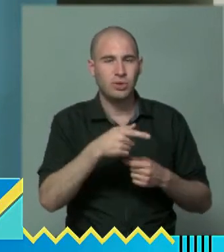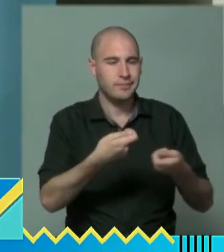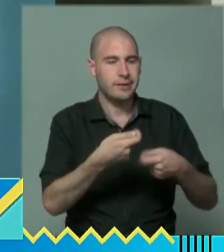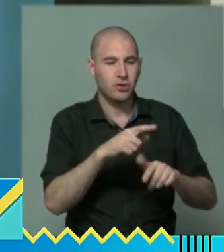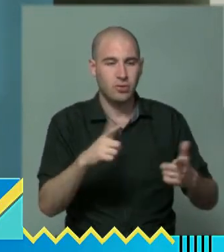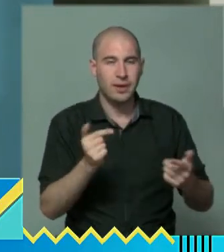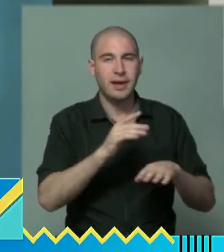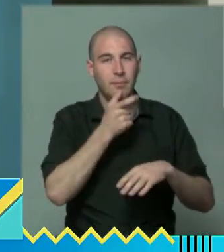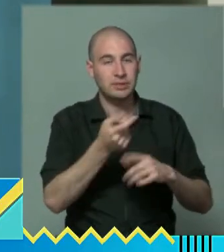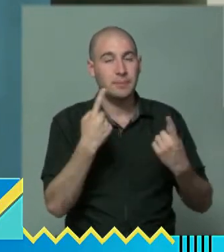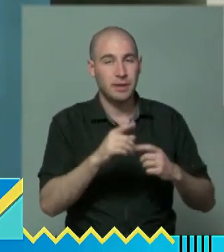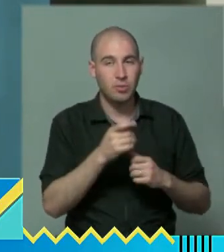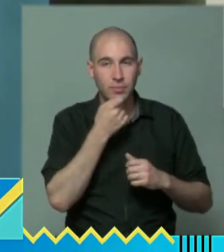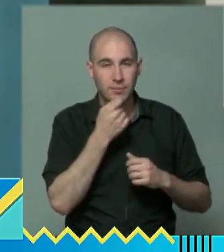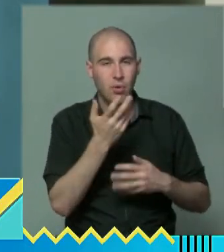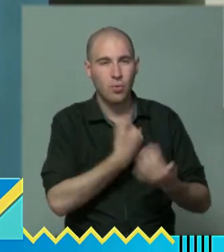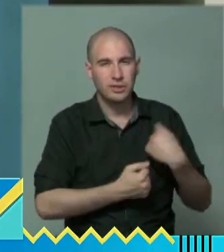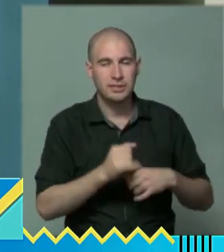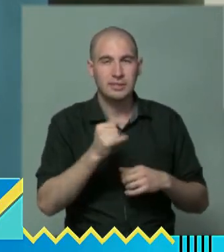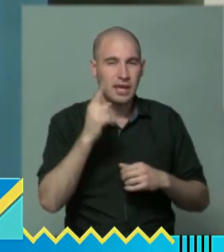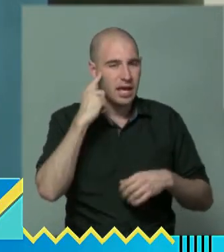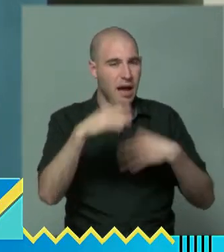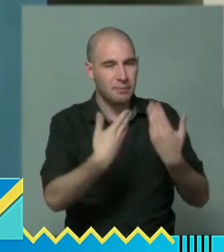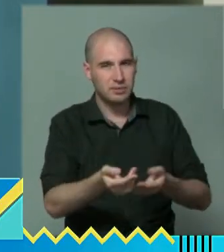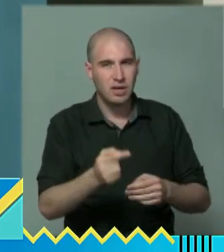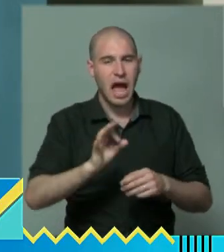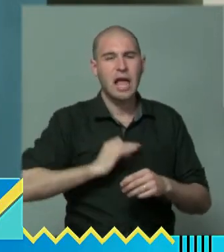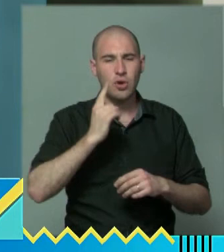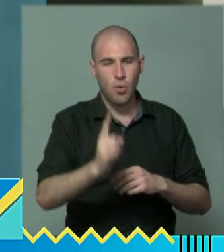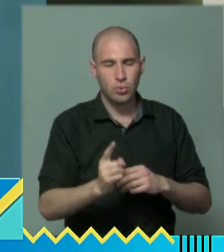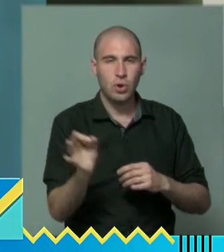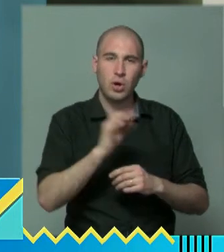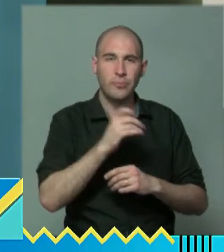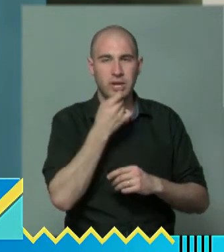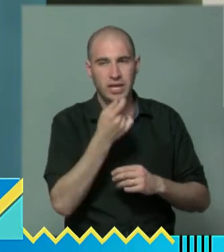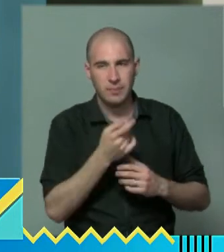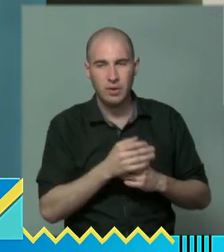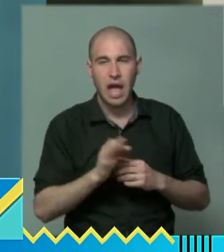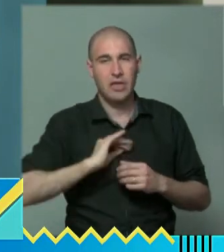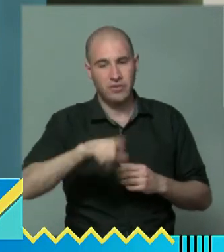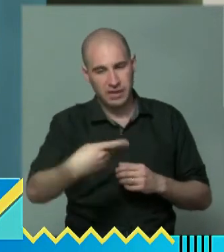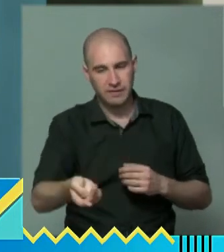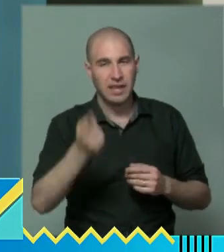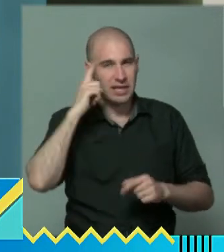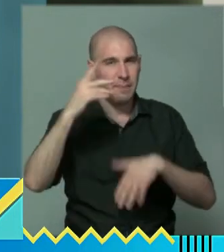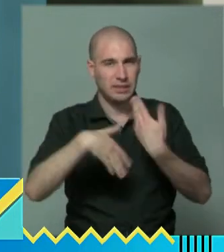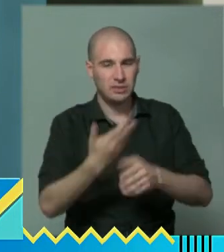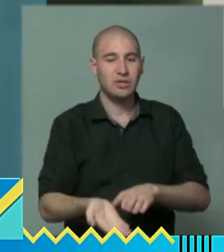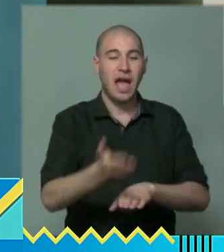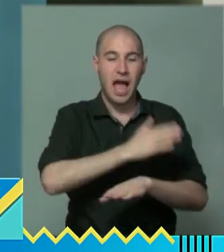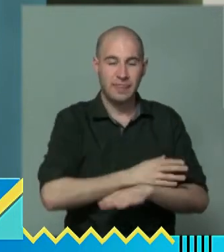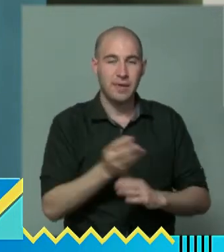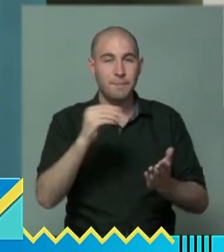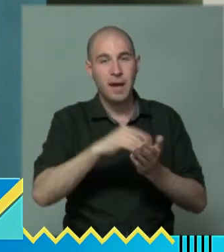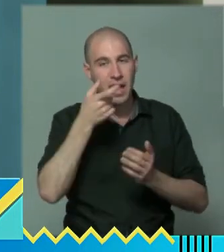manejan la respuesta, pero a lo mejor podemos decir, sí, debe de capacitarse a lo largo de un año, o decimos, ya para el año que viene con una capacitación previa, más